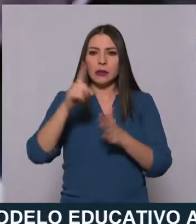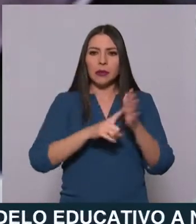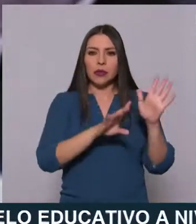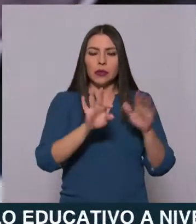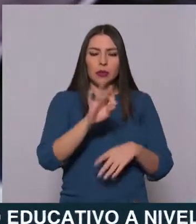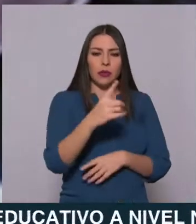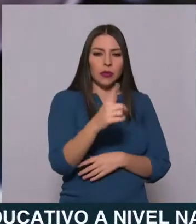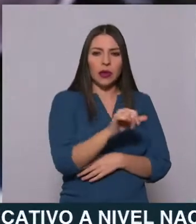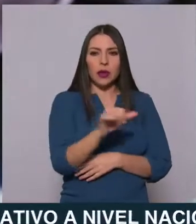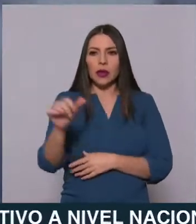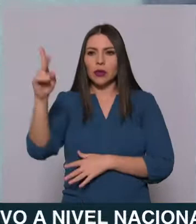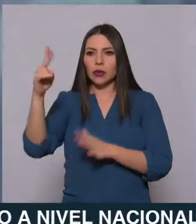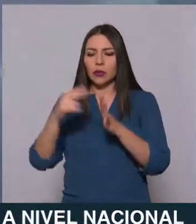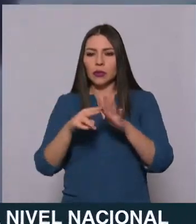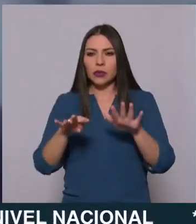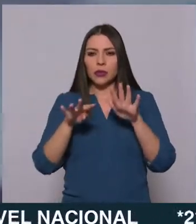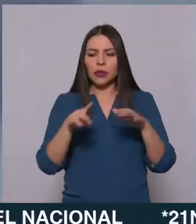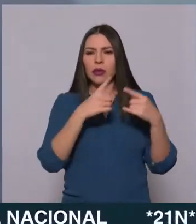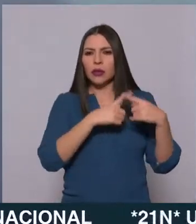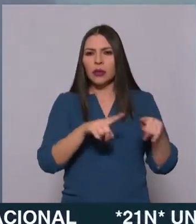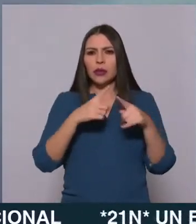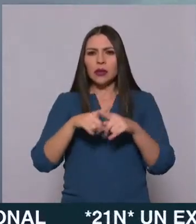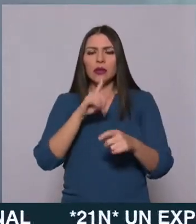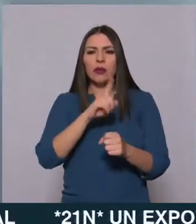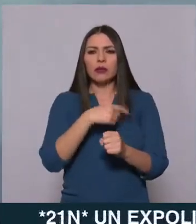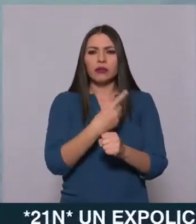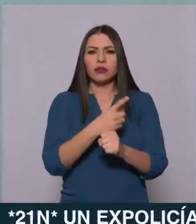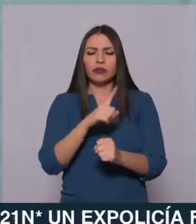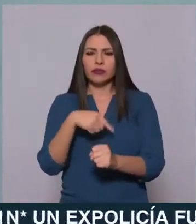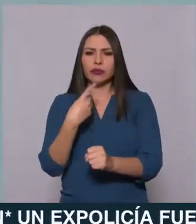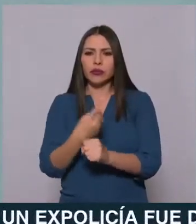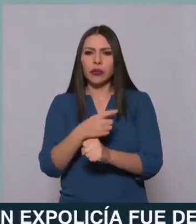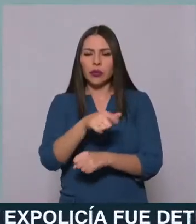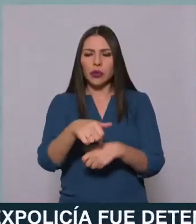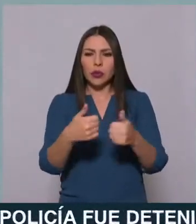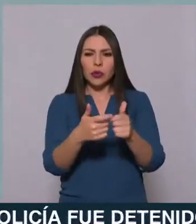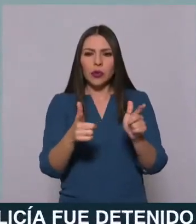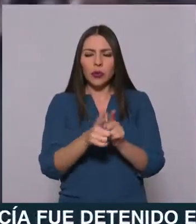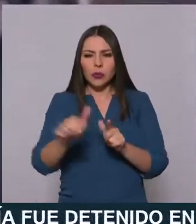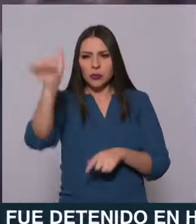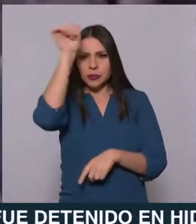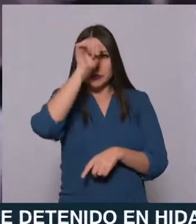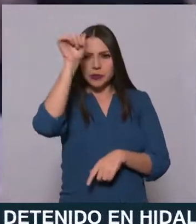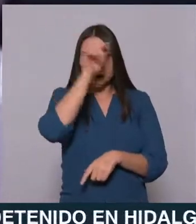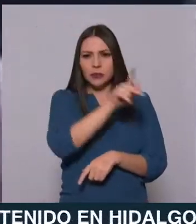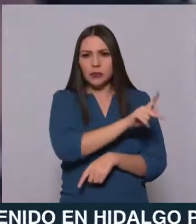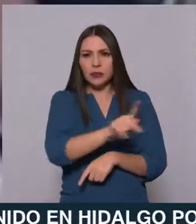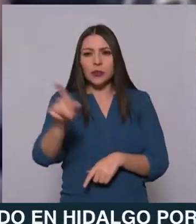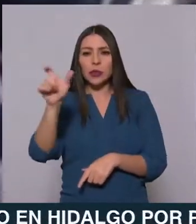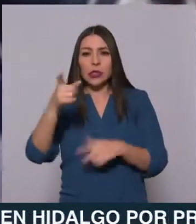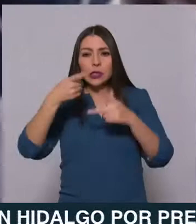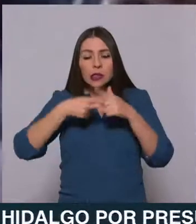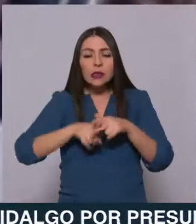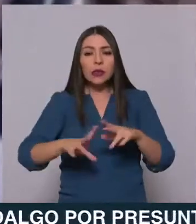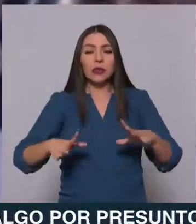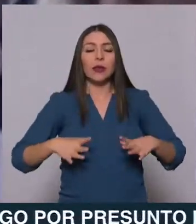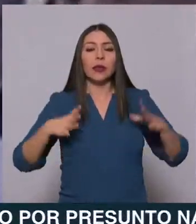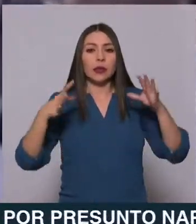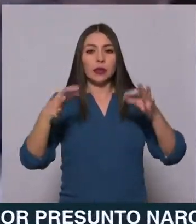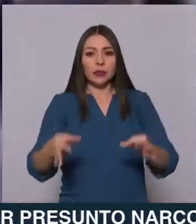1941-2019 sobre el fenómeno de abuso sexual de menores de la Congregación de los Legionarios de Cristo desde su fundación. En